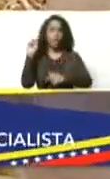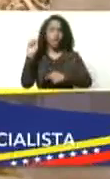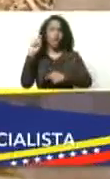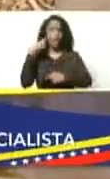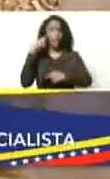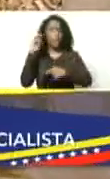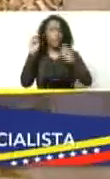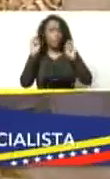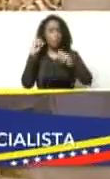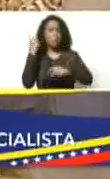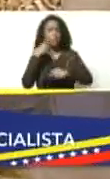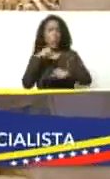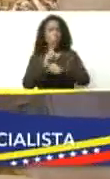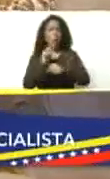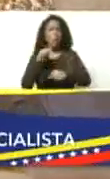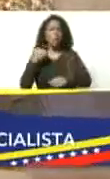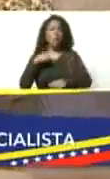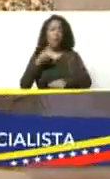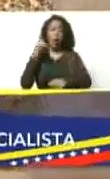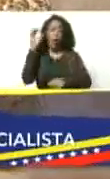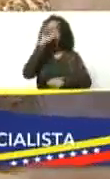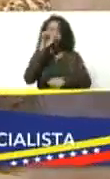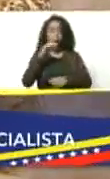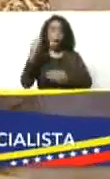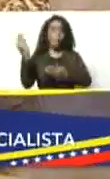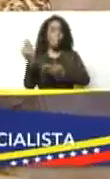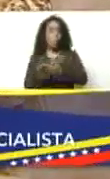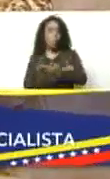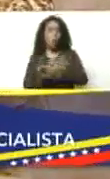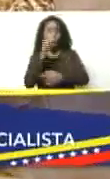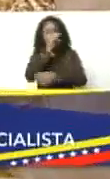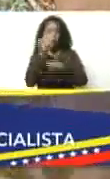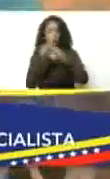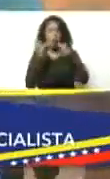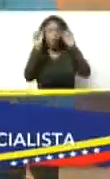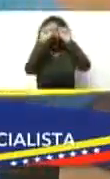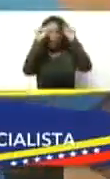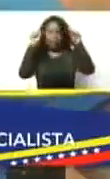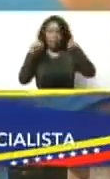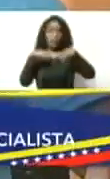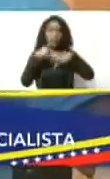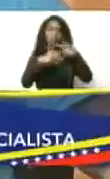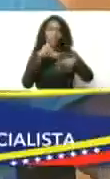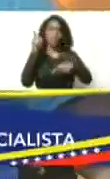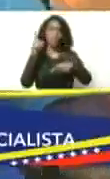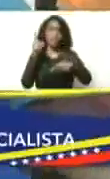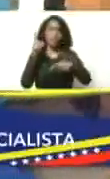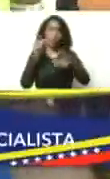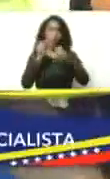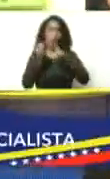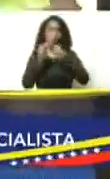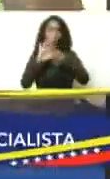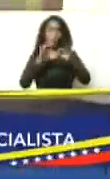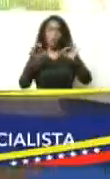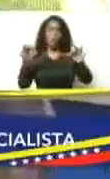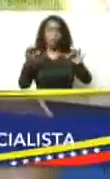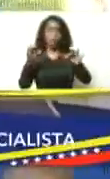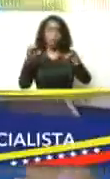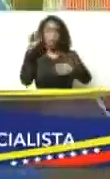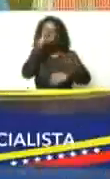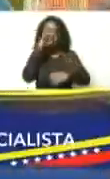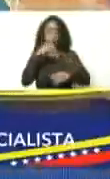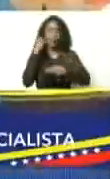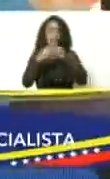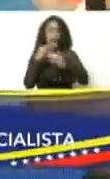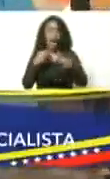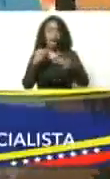solamente tener porcino, sacar penis, sino todo el proceso del sistema productivo, todo el proceso de encadenamiento. Correcto. Usted bien sabe que el cochino se saca la